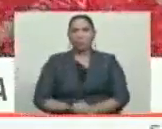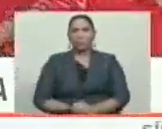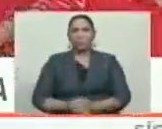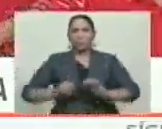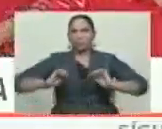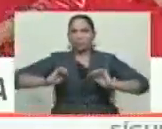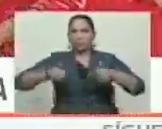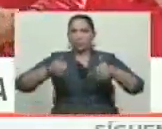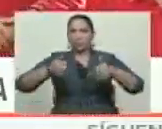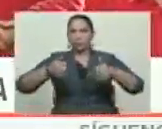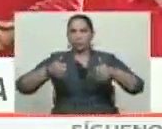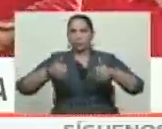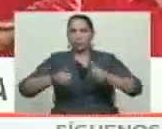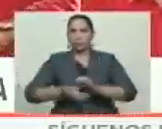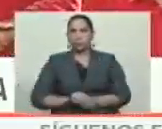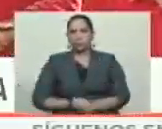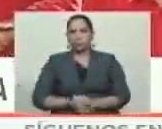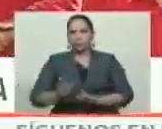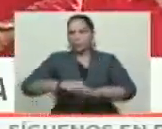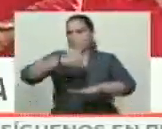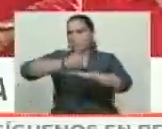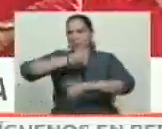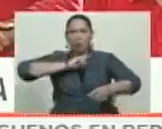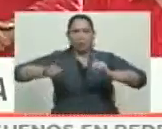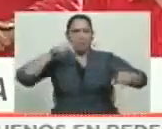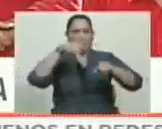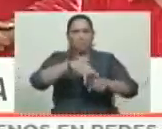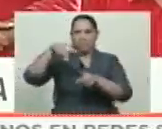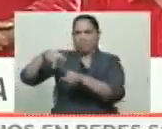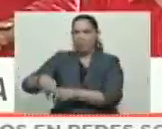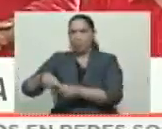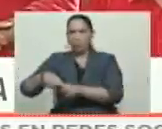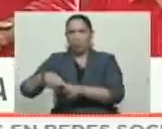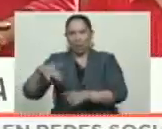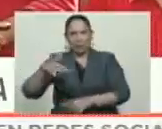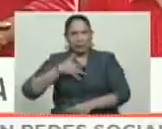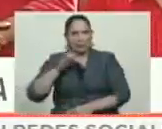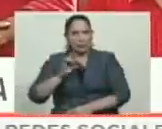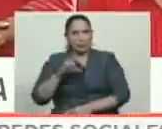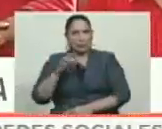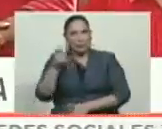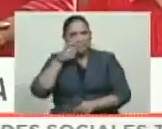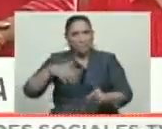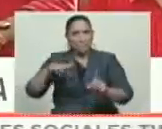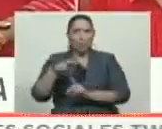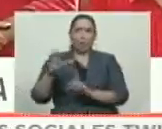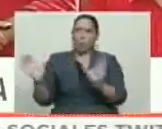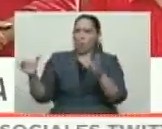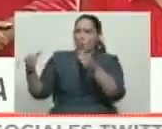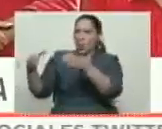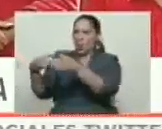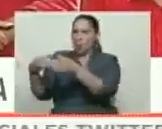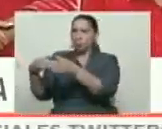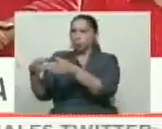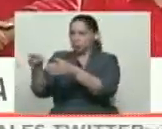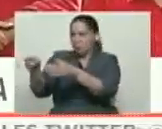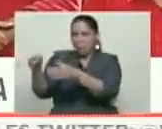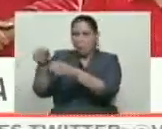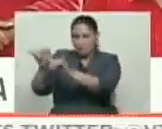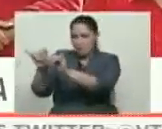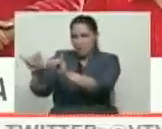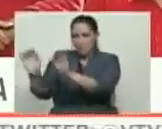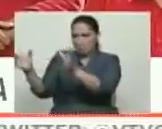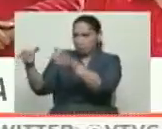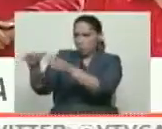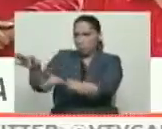comenzó la mayor dictadura que ha sufrido este pueblo, la dictadura del pacto de punto fijo, la dictadura de las